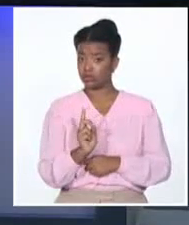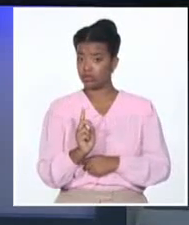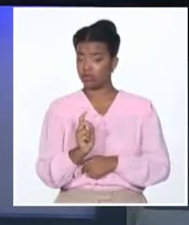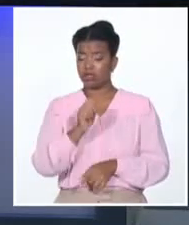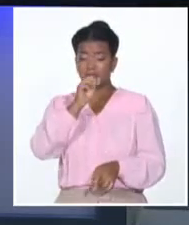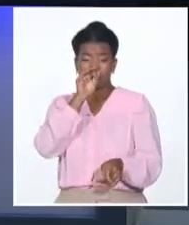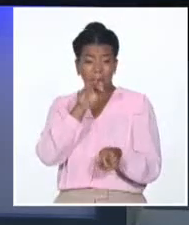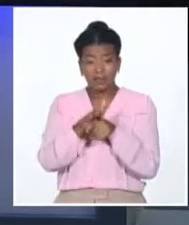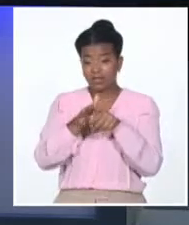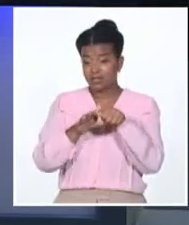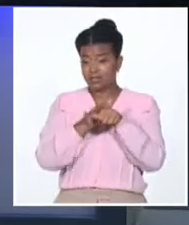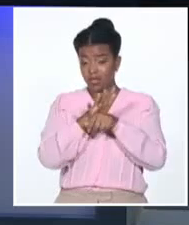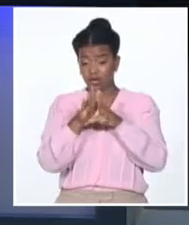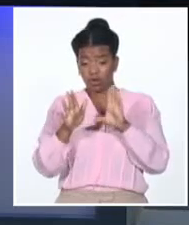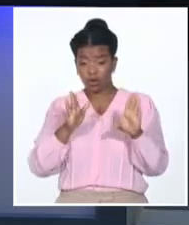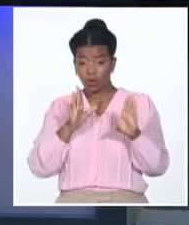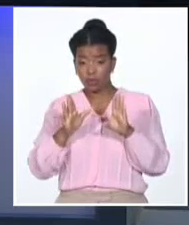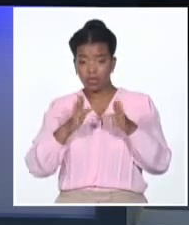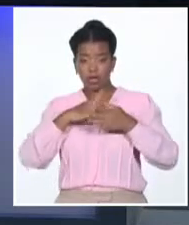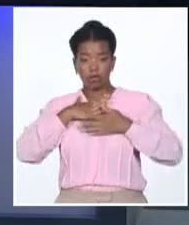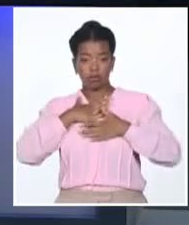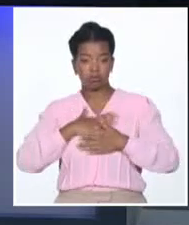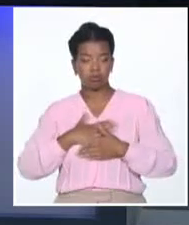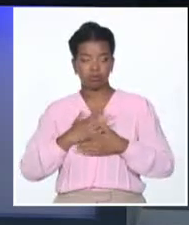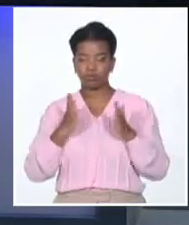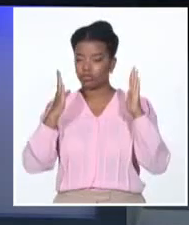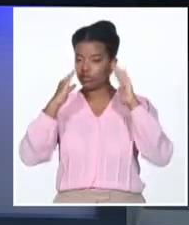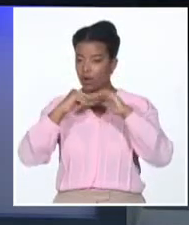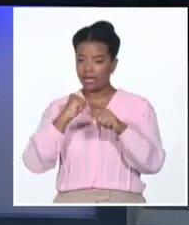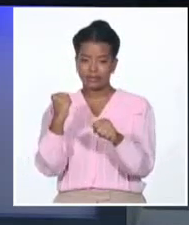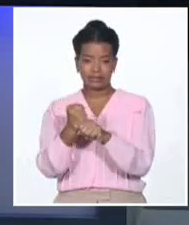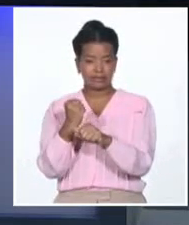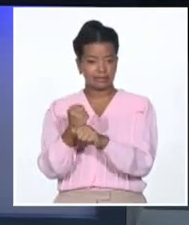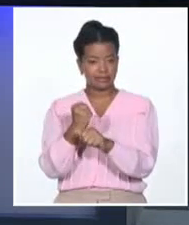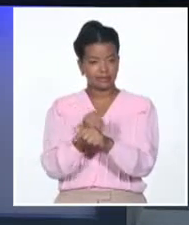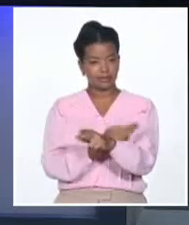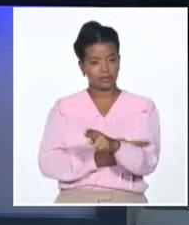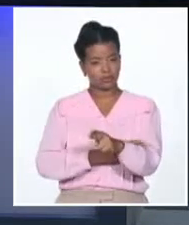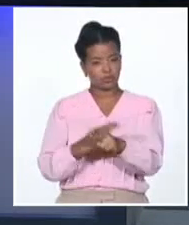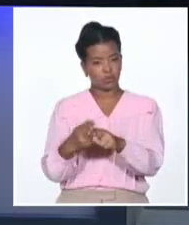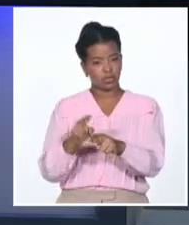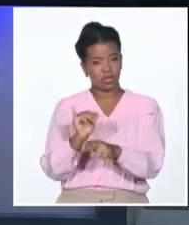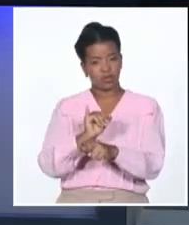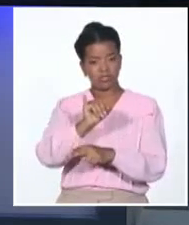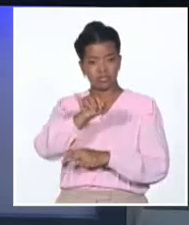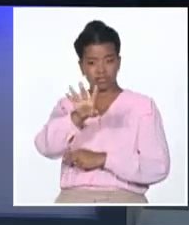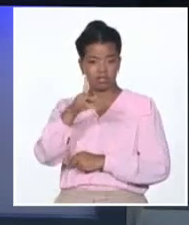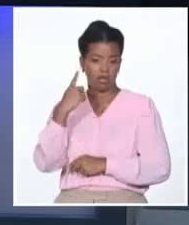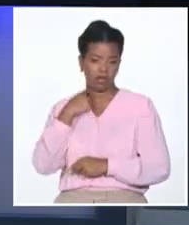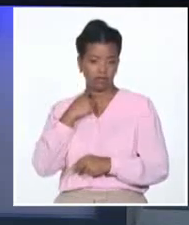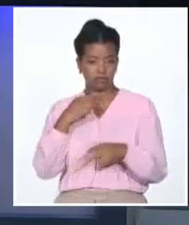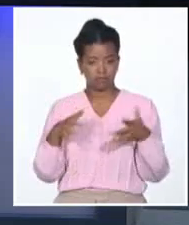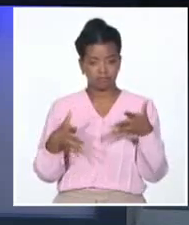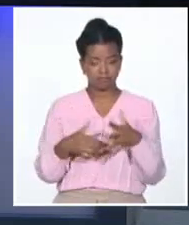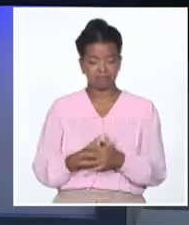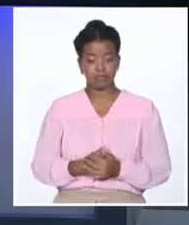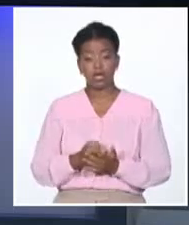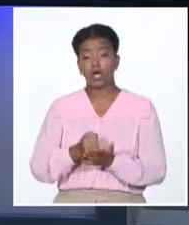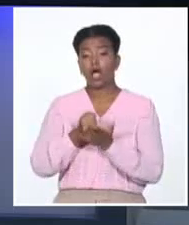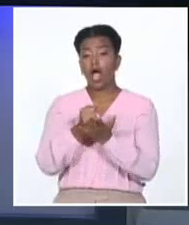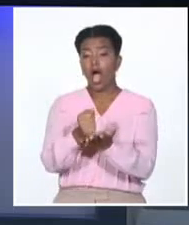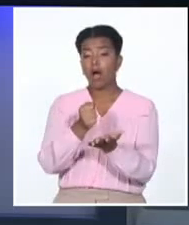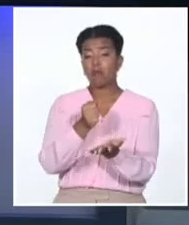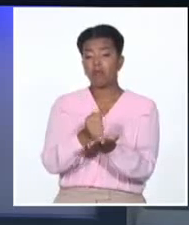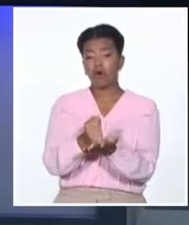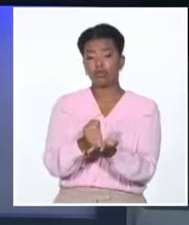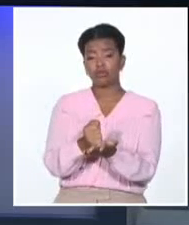de la pandemia no ha habido descanso, como ha sido a lo largo de su historia de casi 65 años. Su aporte deja huellas